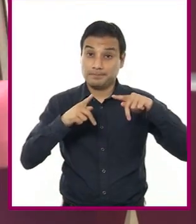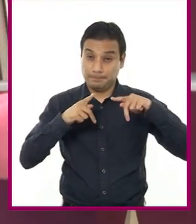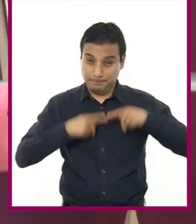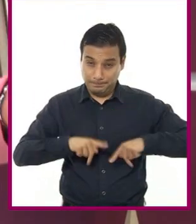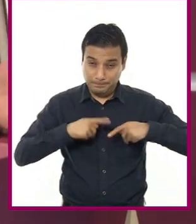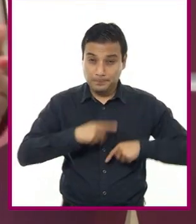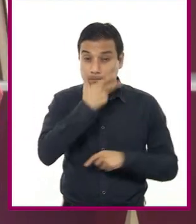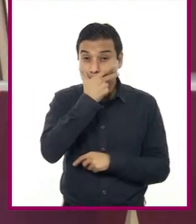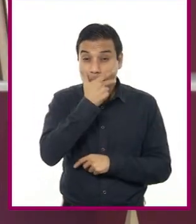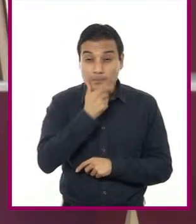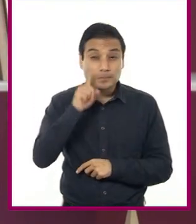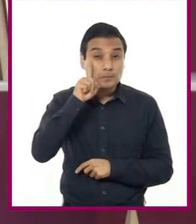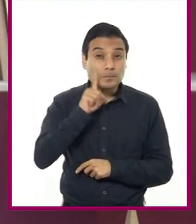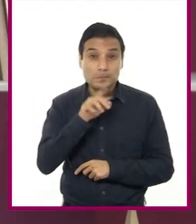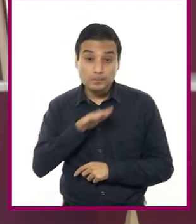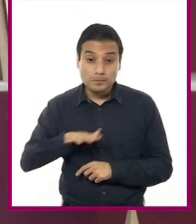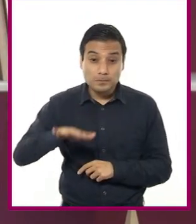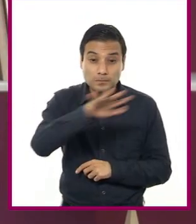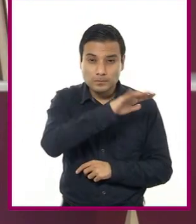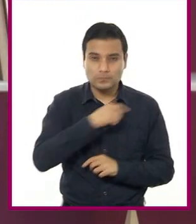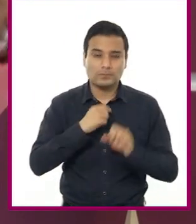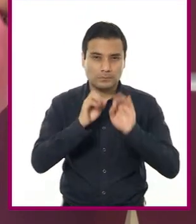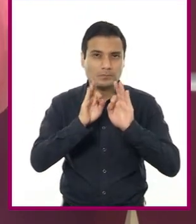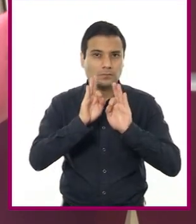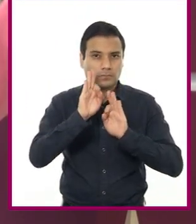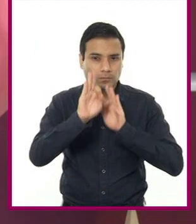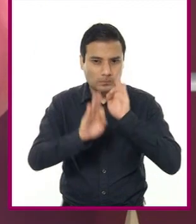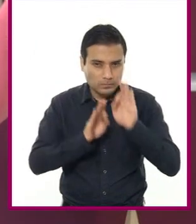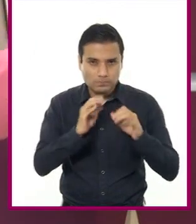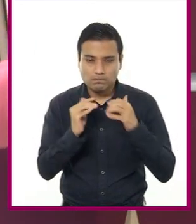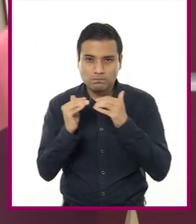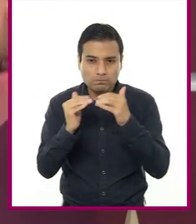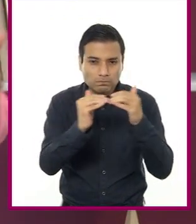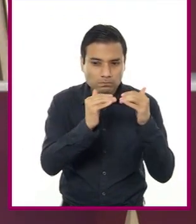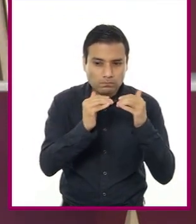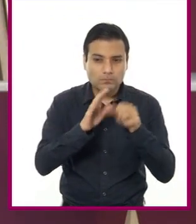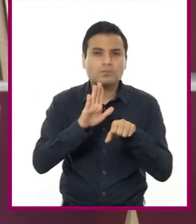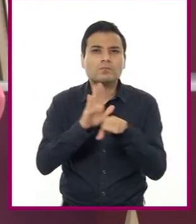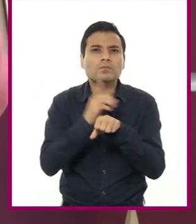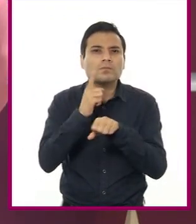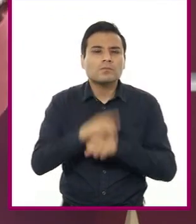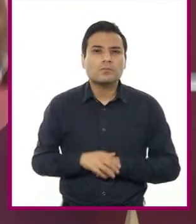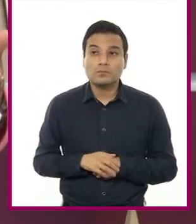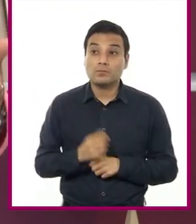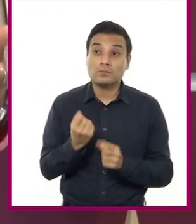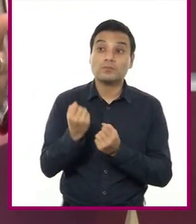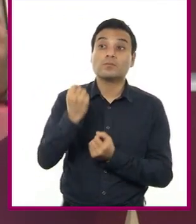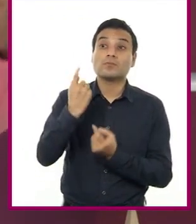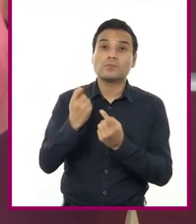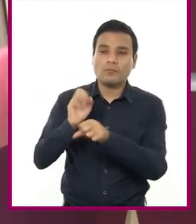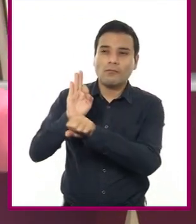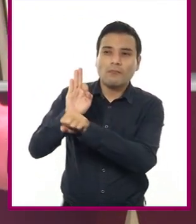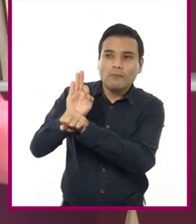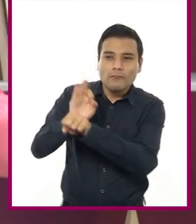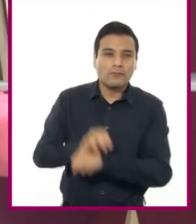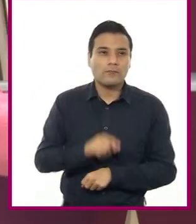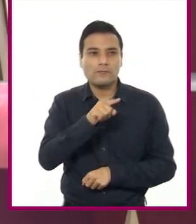y ciudadanos un trato igualitario, porque no se conceden privilegios o preferencias